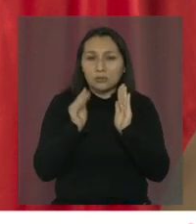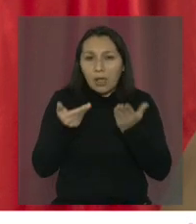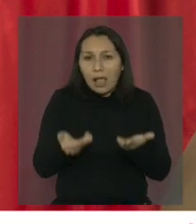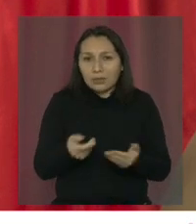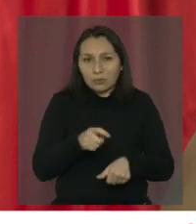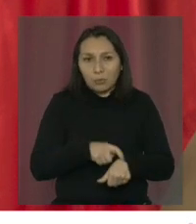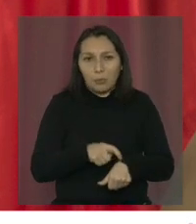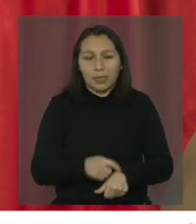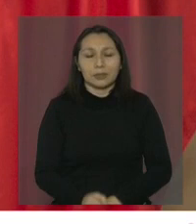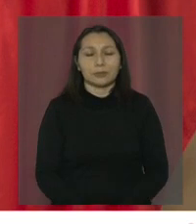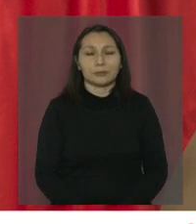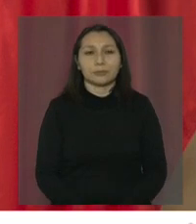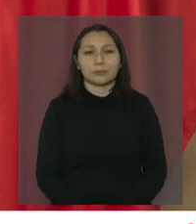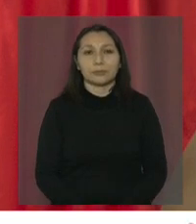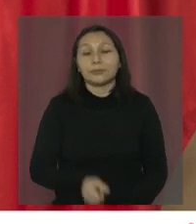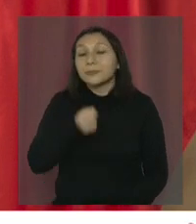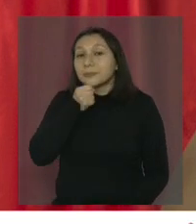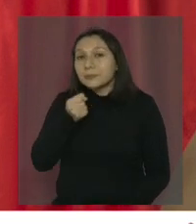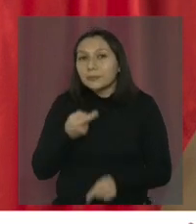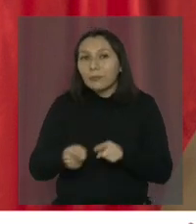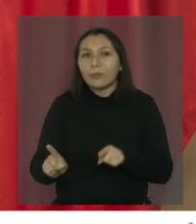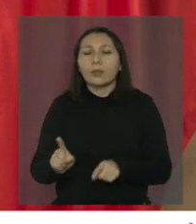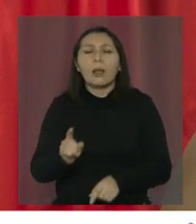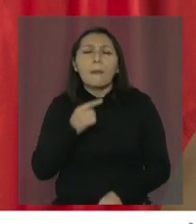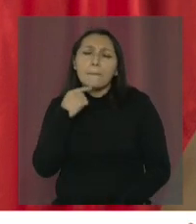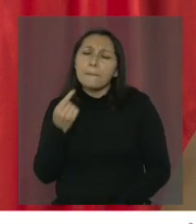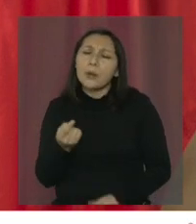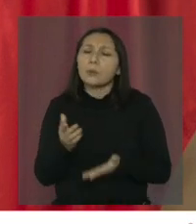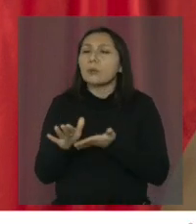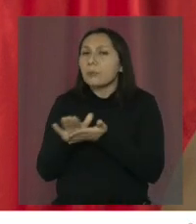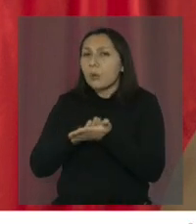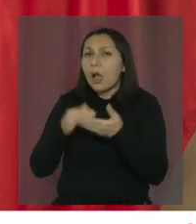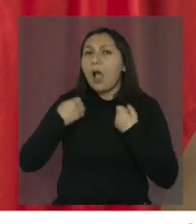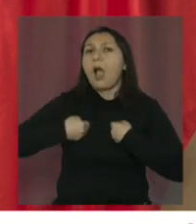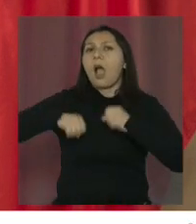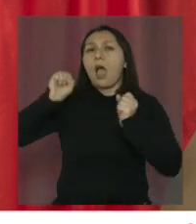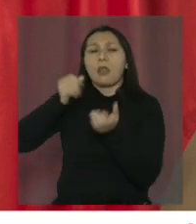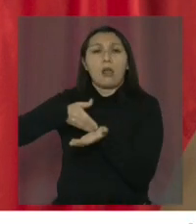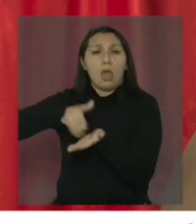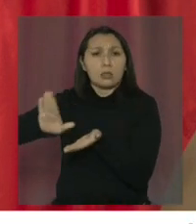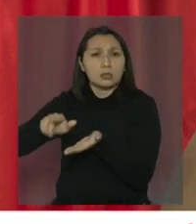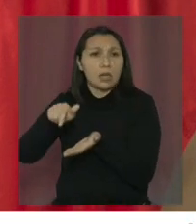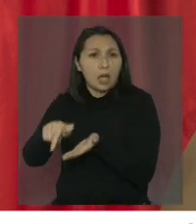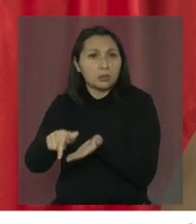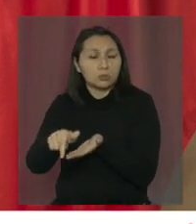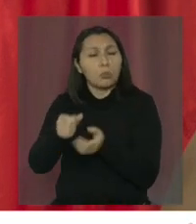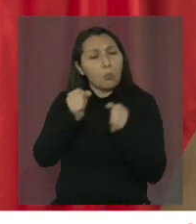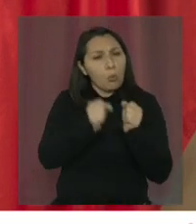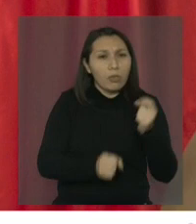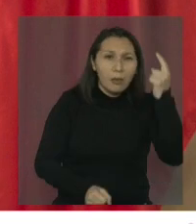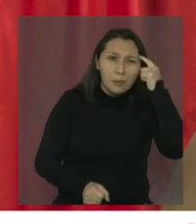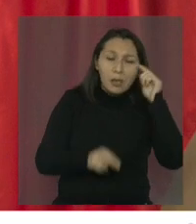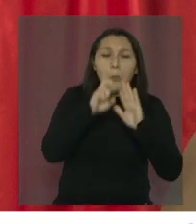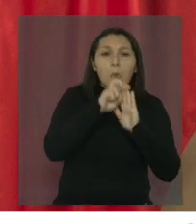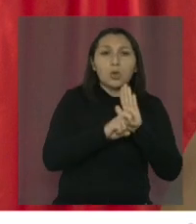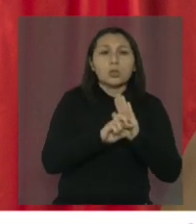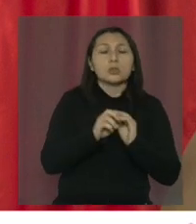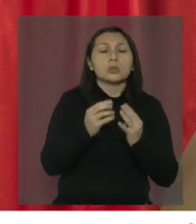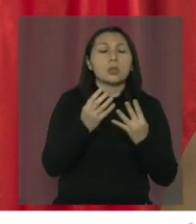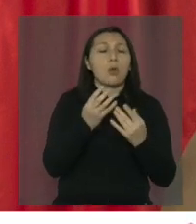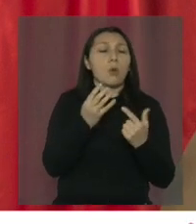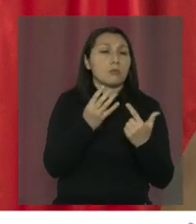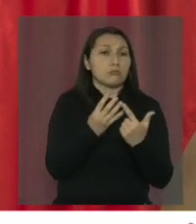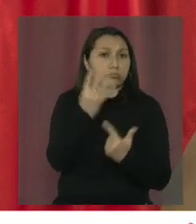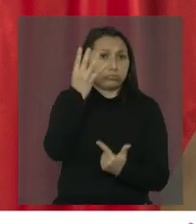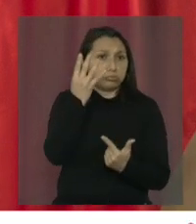momentos ministra qué tal en caso de que por ejemplo gane el rechazo podrían considerar el proyecto de cuatro séptimos como una